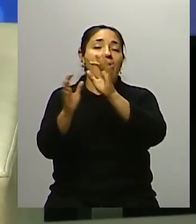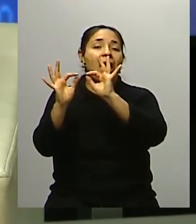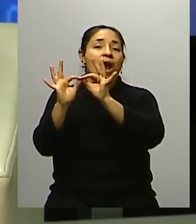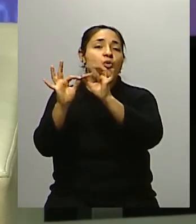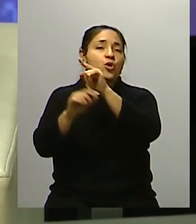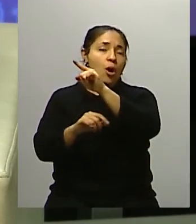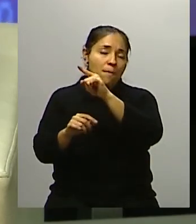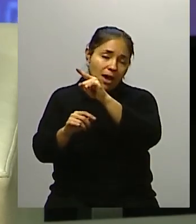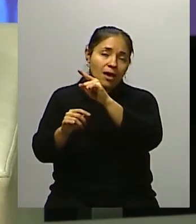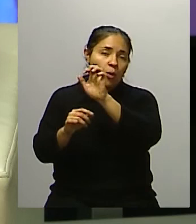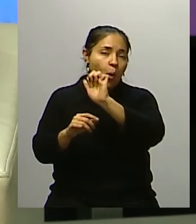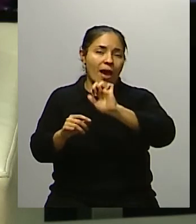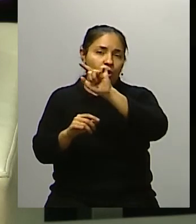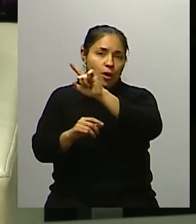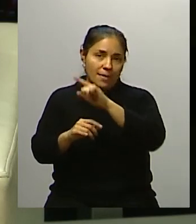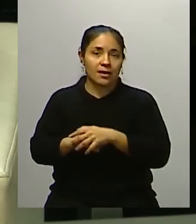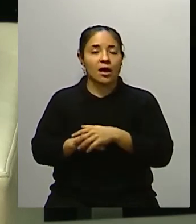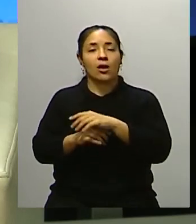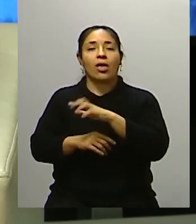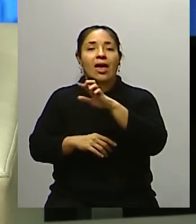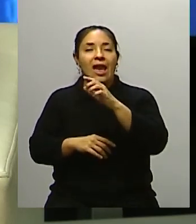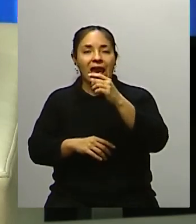estas plataformas, ganando en dólares o en